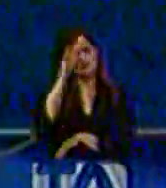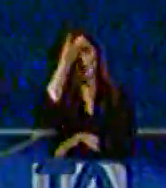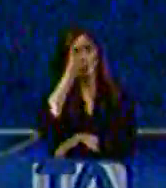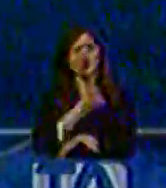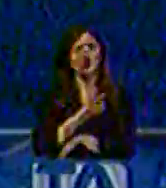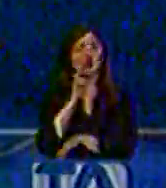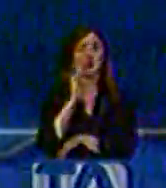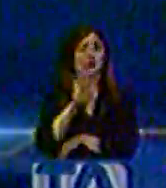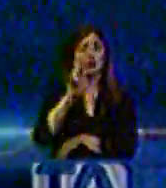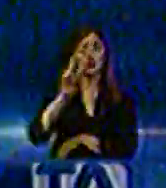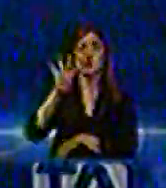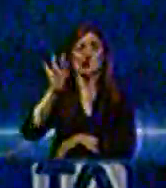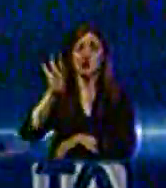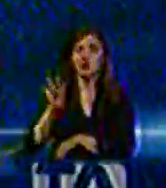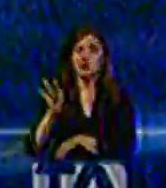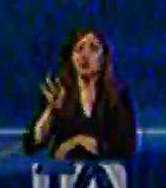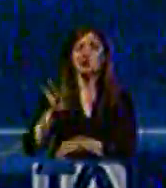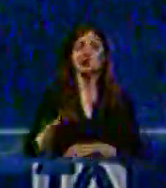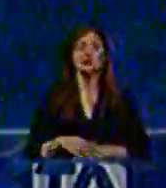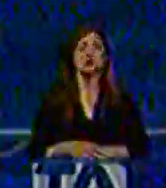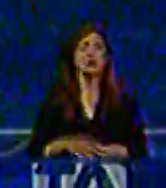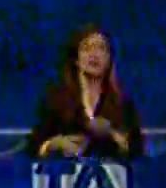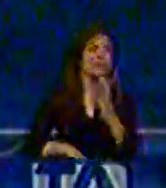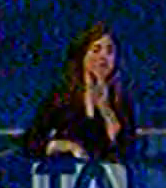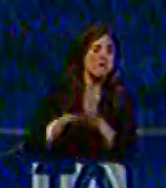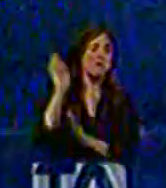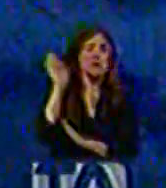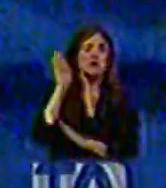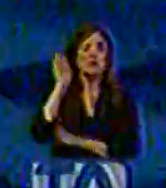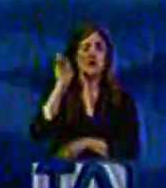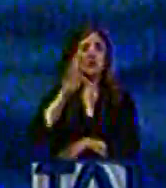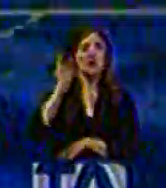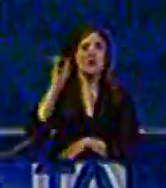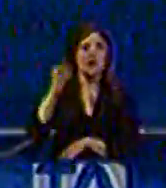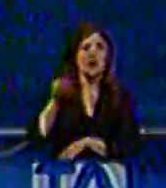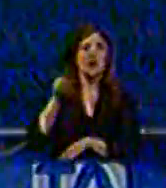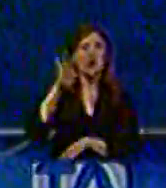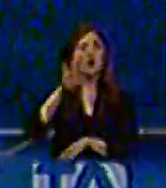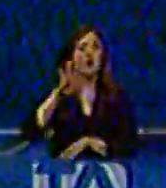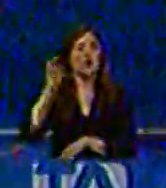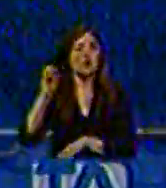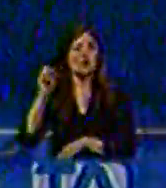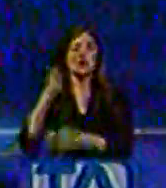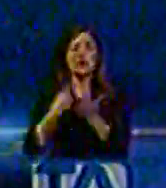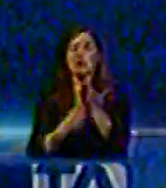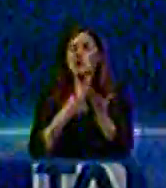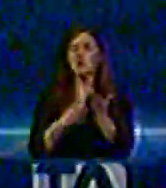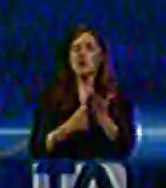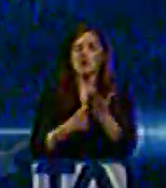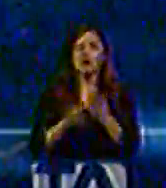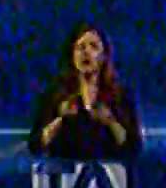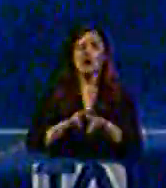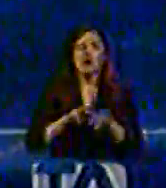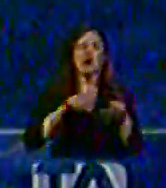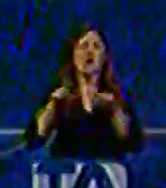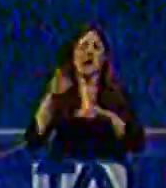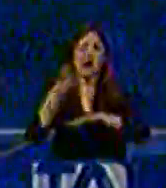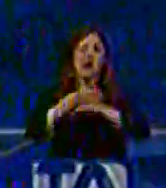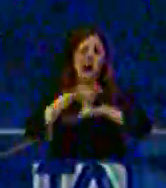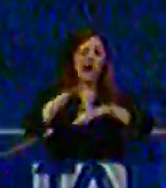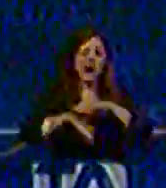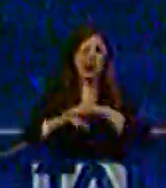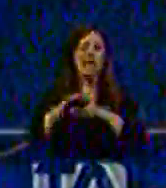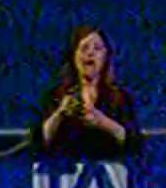resuelto 4.249, la mayoría, 20.400, han sido analizadas en la sala de admisiones